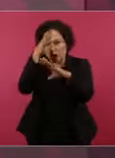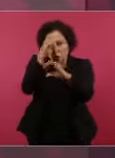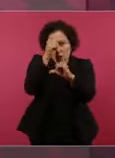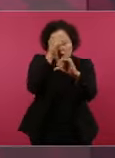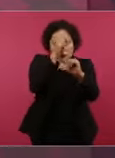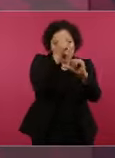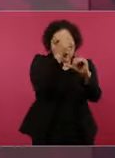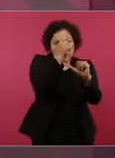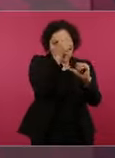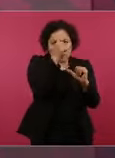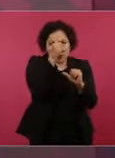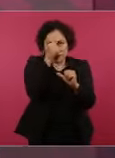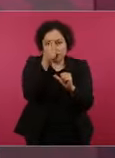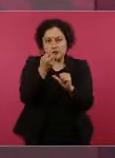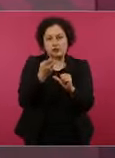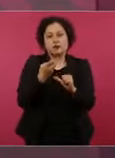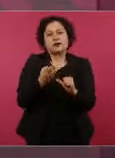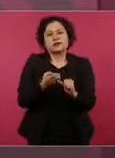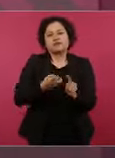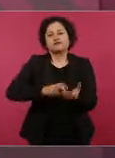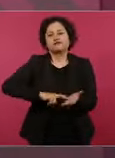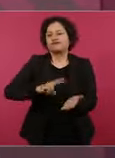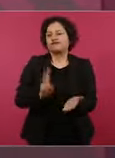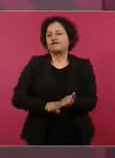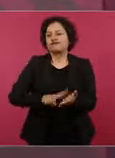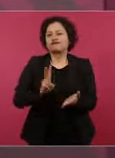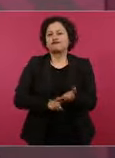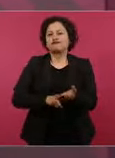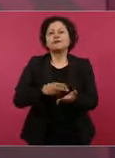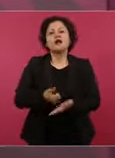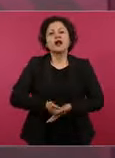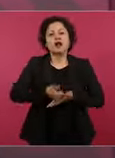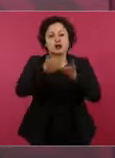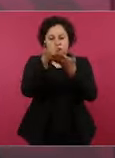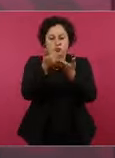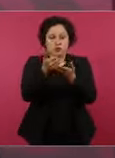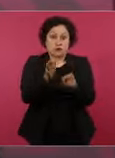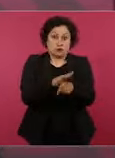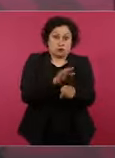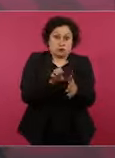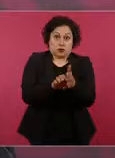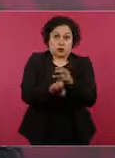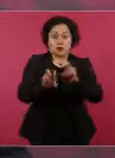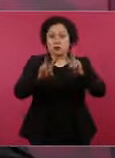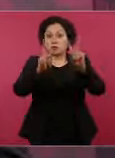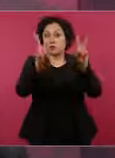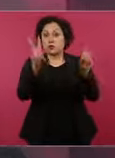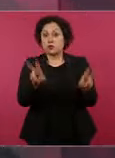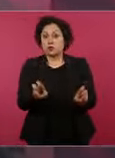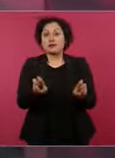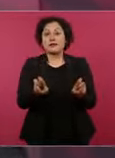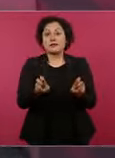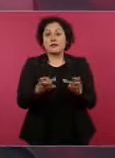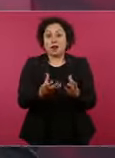este acuerdo para tener una canasta básica de 24 productos en